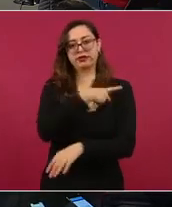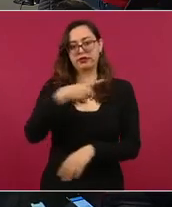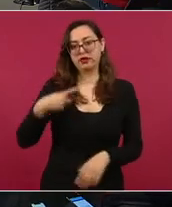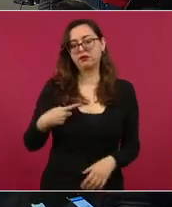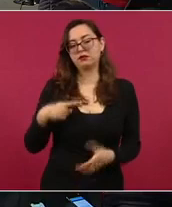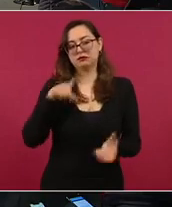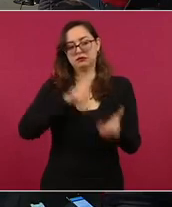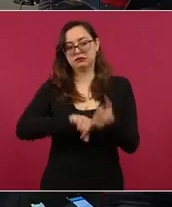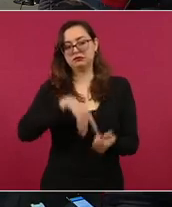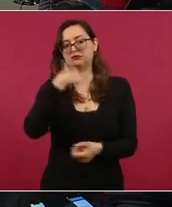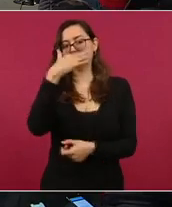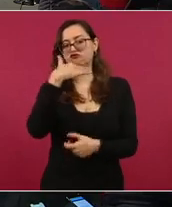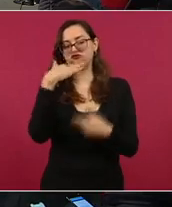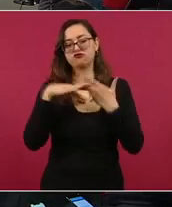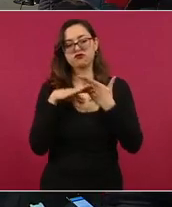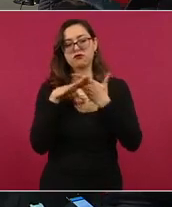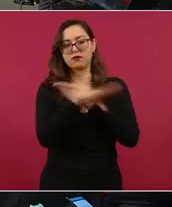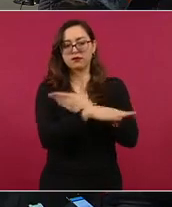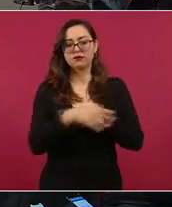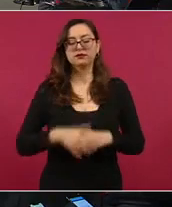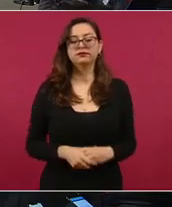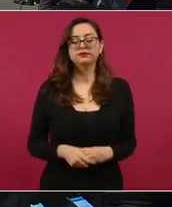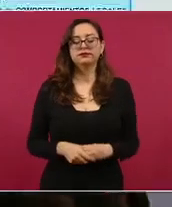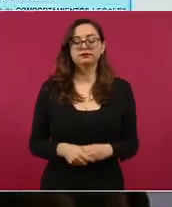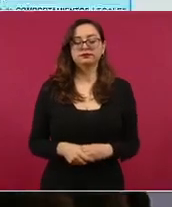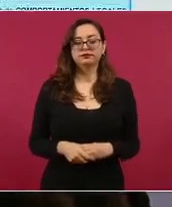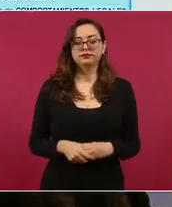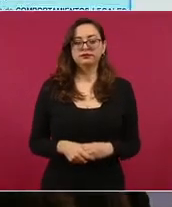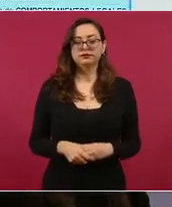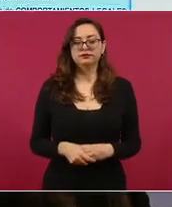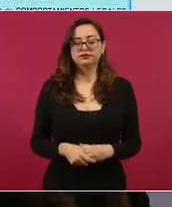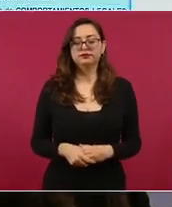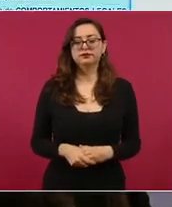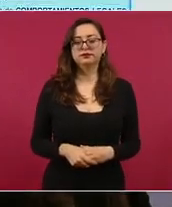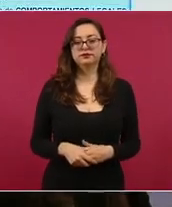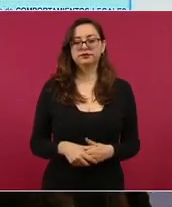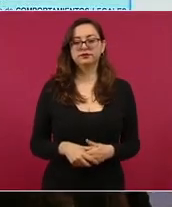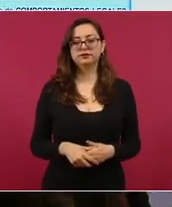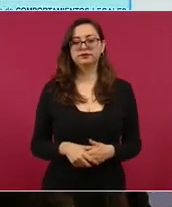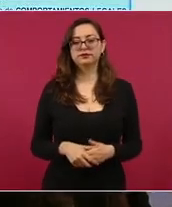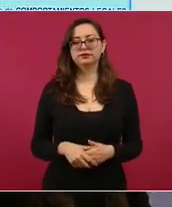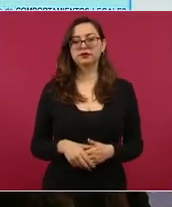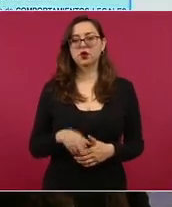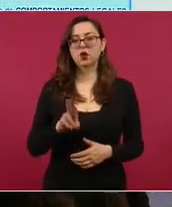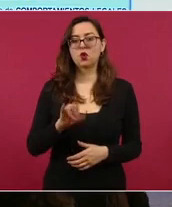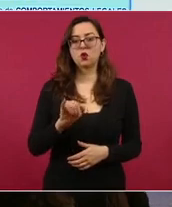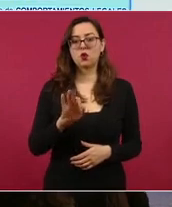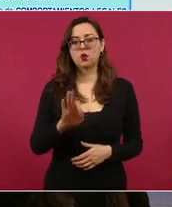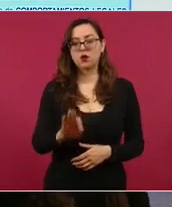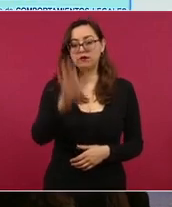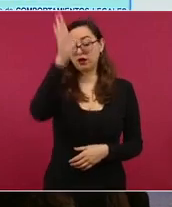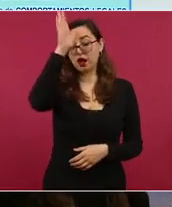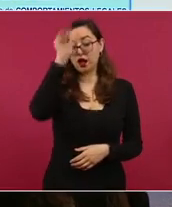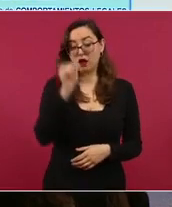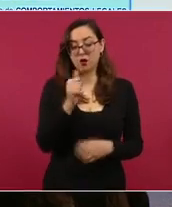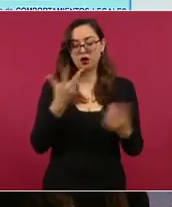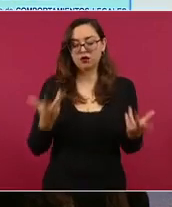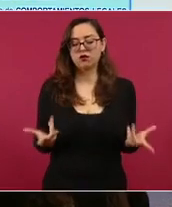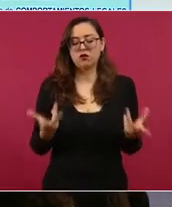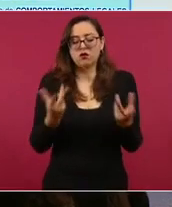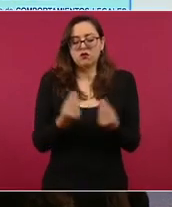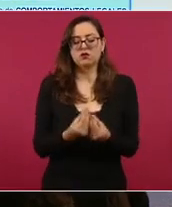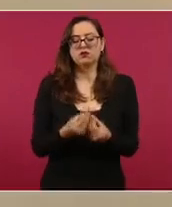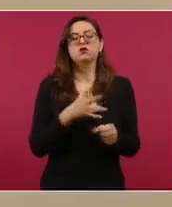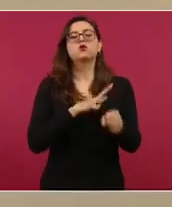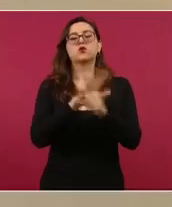anticorrupción. En cuanto al convenio de colaboración con la UIF, esto se estableció con la finalidad